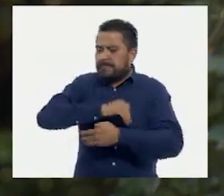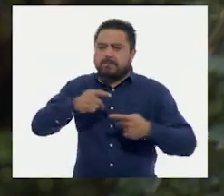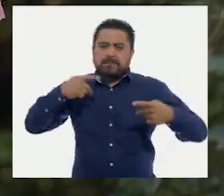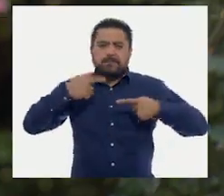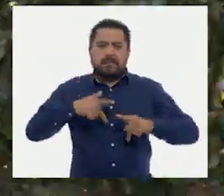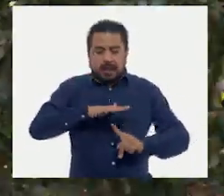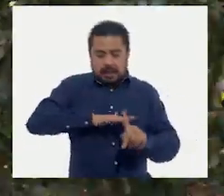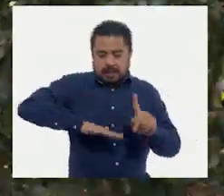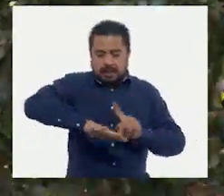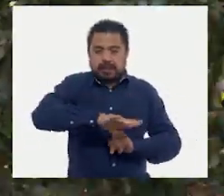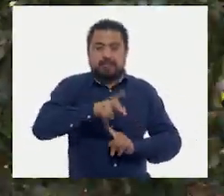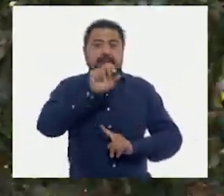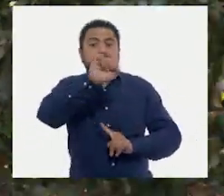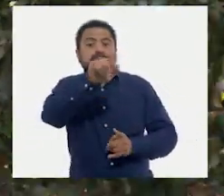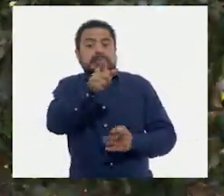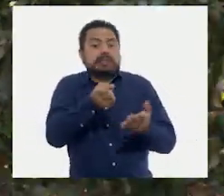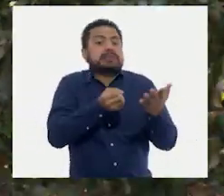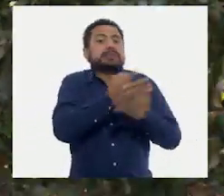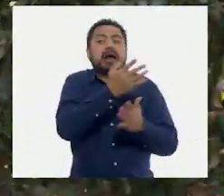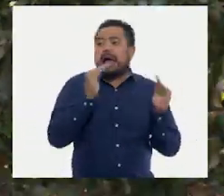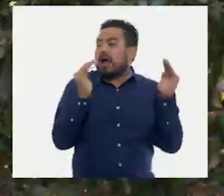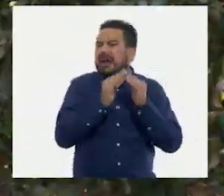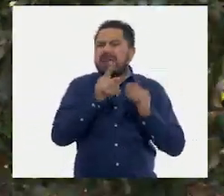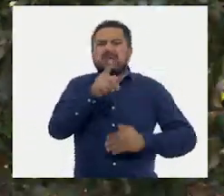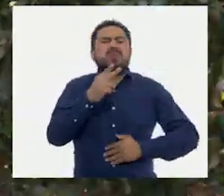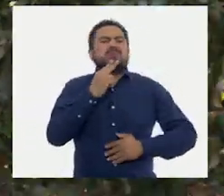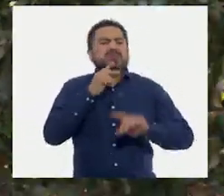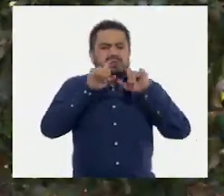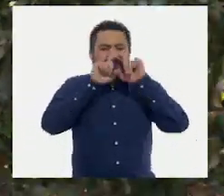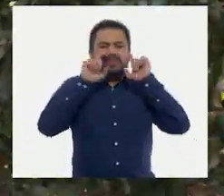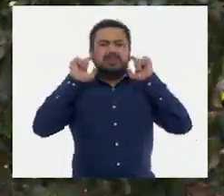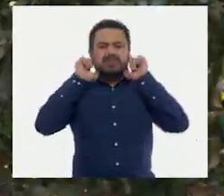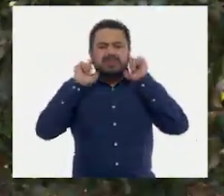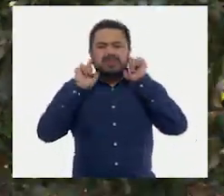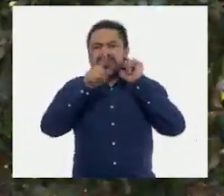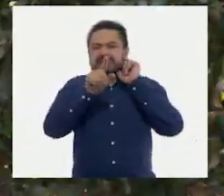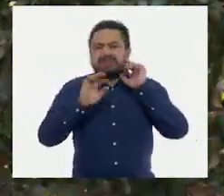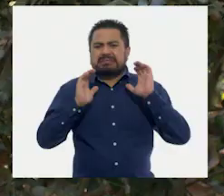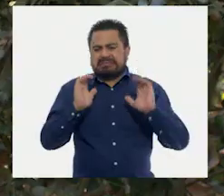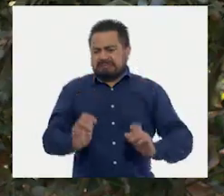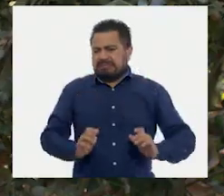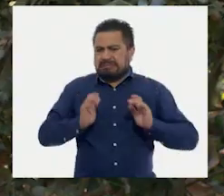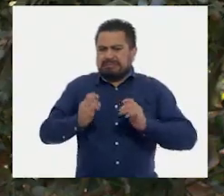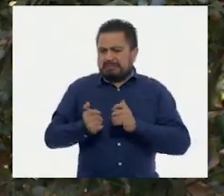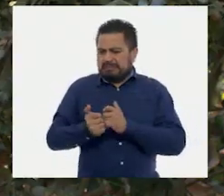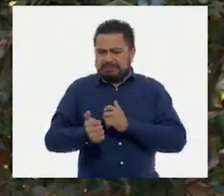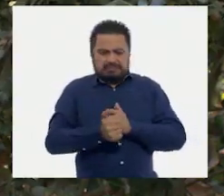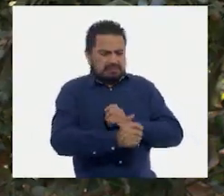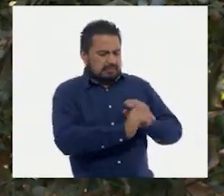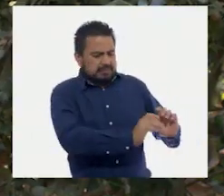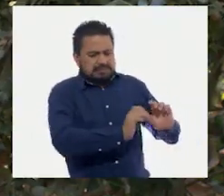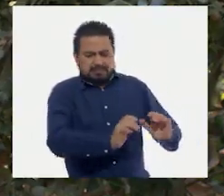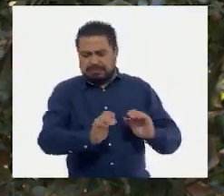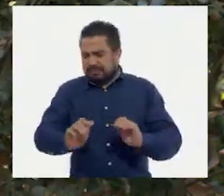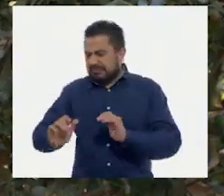te rodean. Si sales de casa, usa cubrebocas y guarda la sana